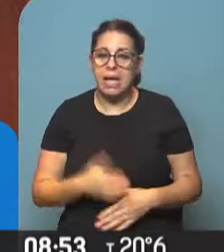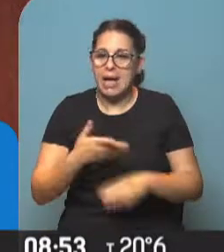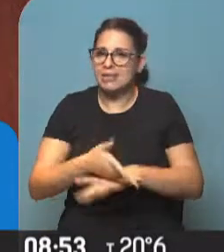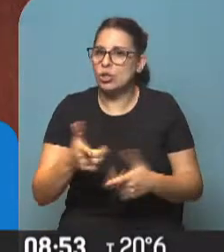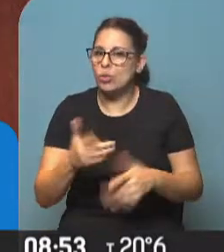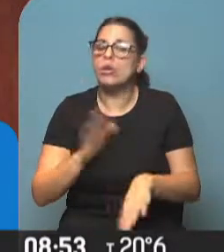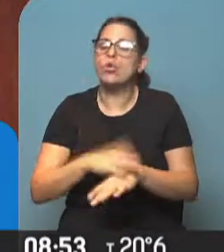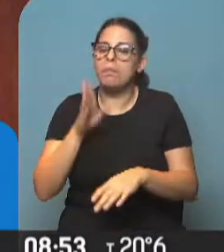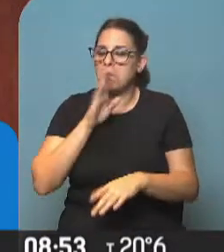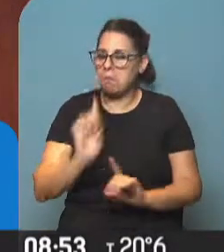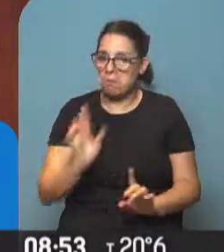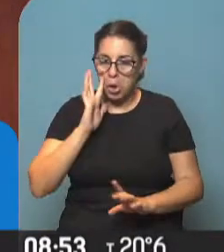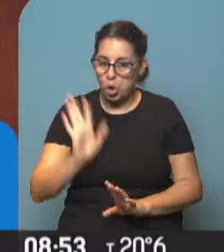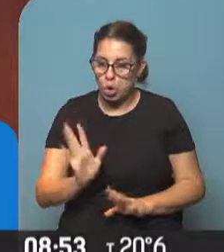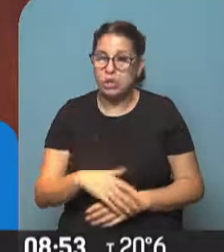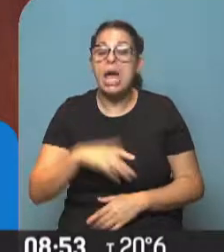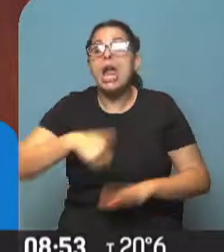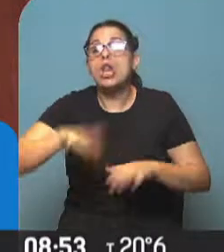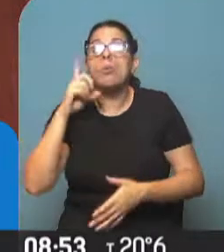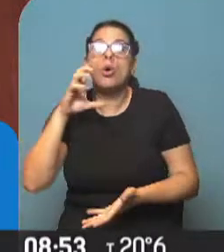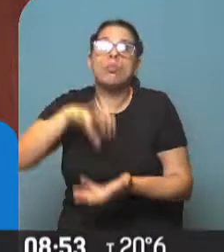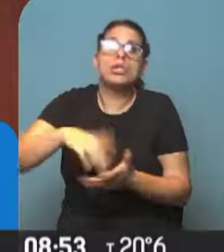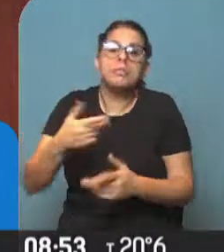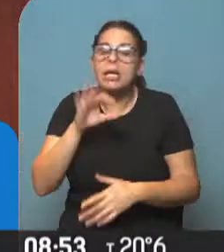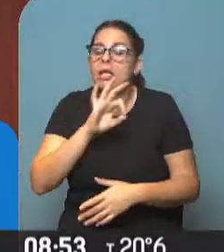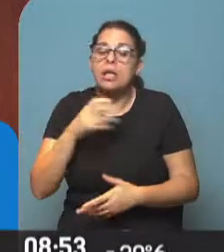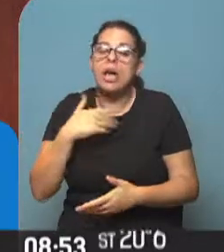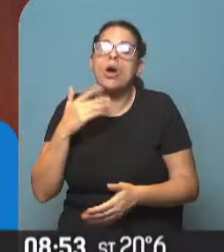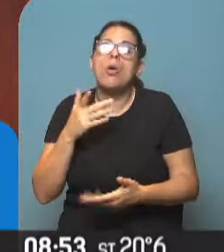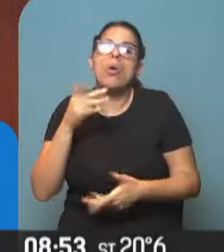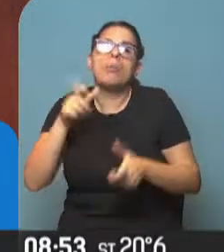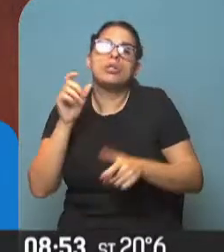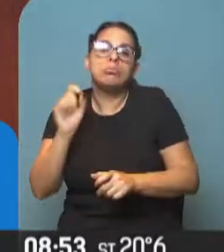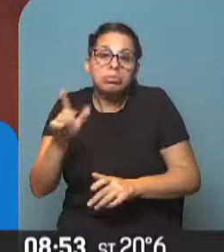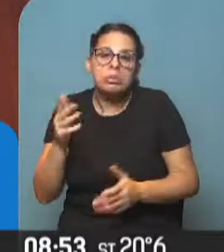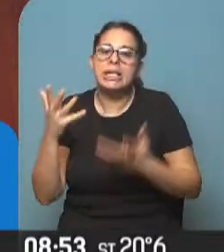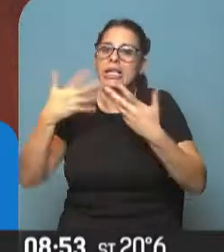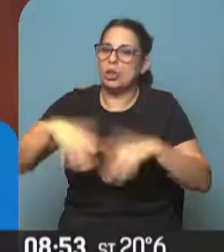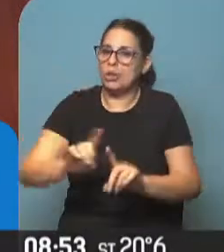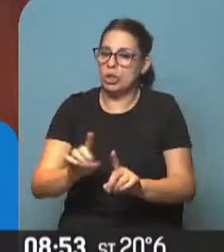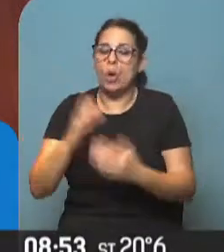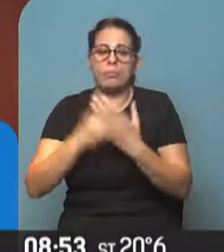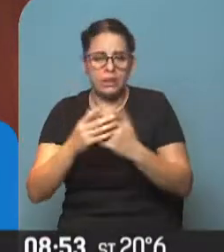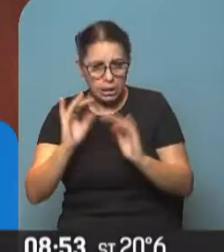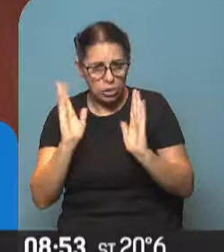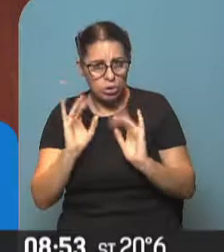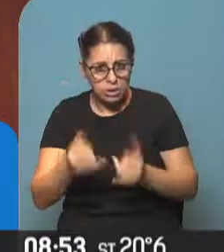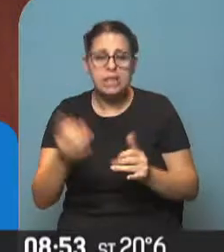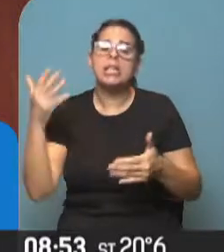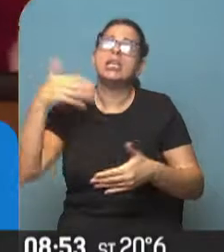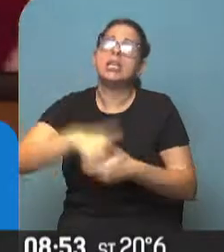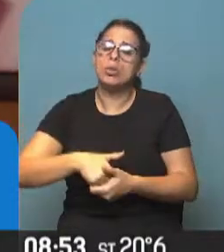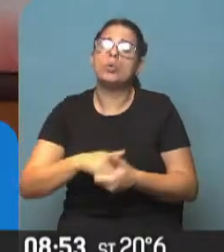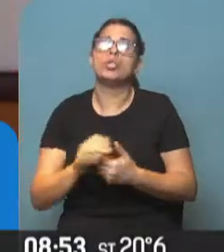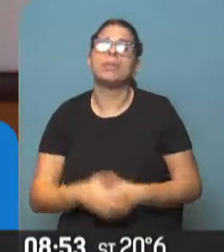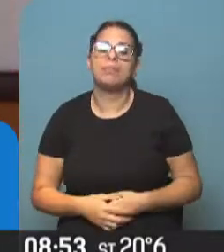tal vez en su municipalidad o la gente de allí no los incluyó bueno el ministerio lo hace a través de este trabajo y de los centros que